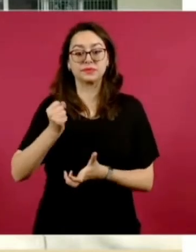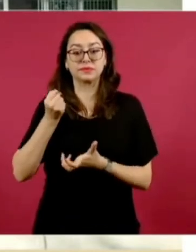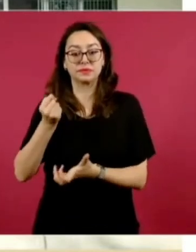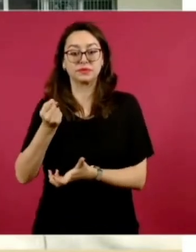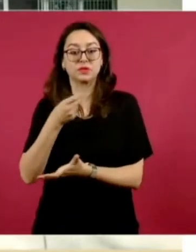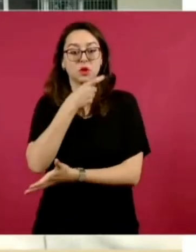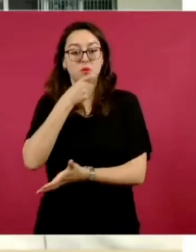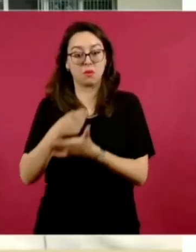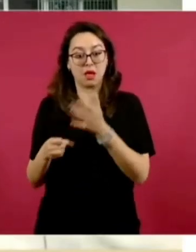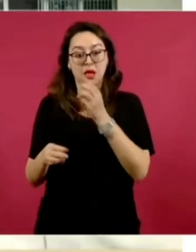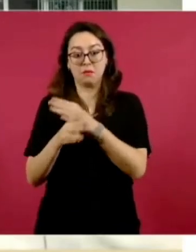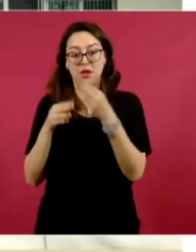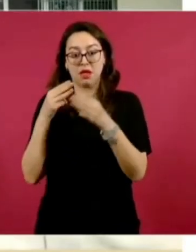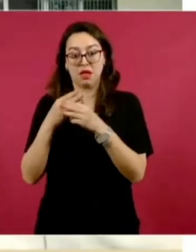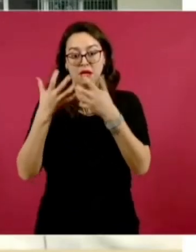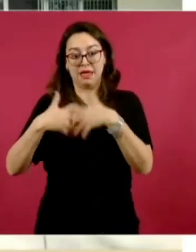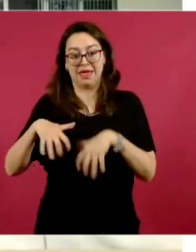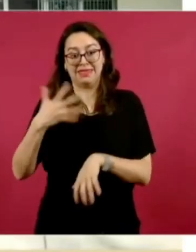también fue de